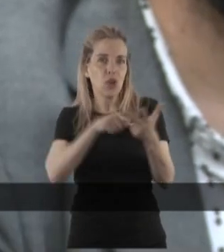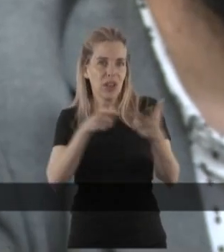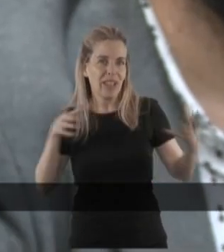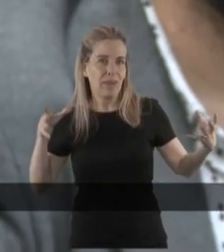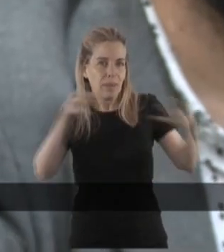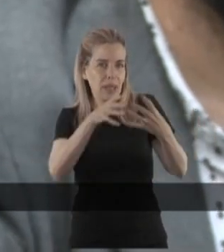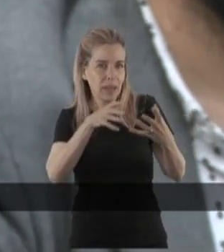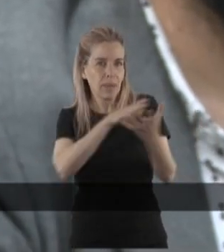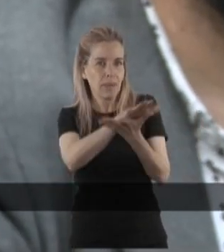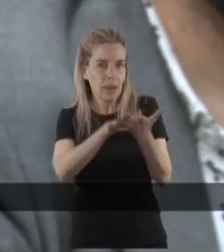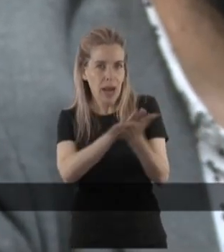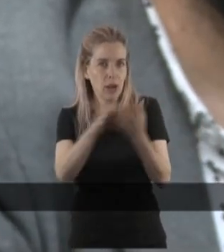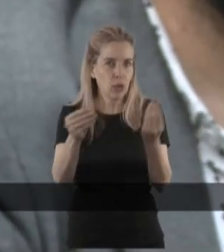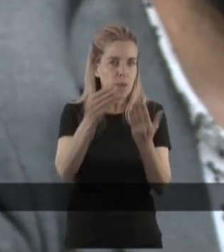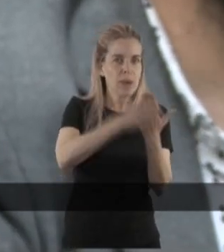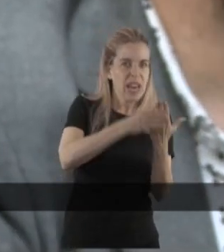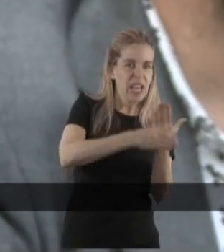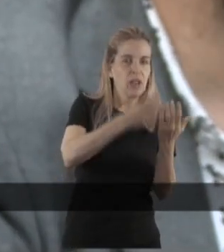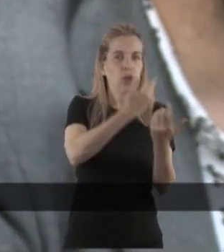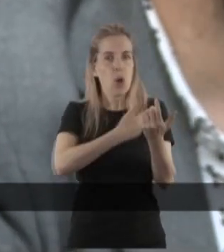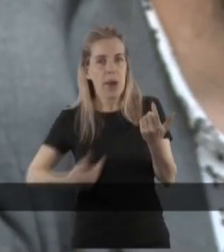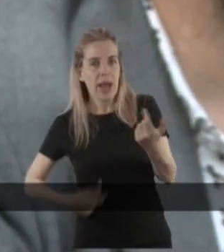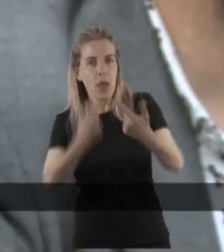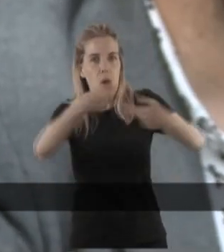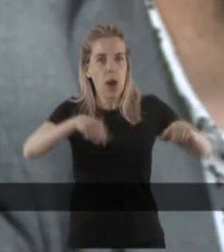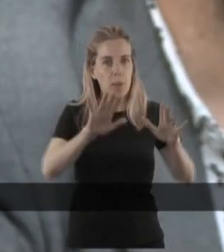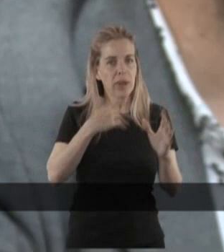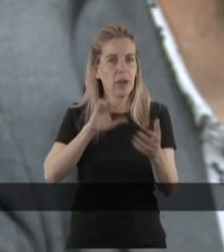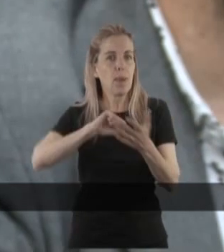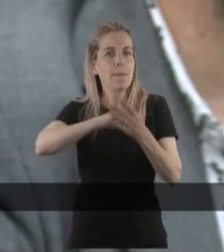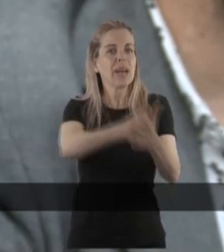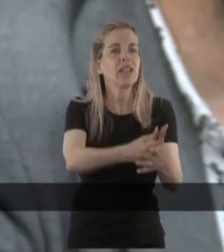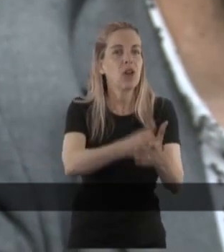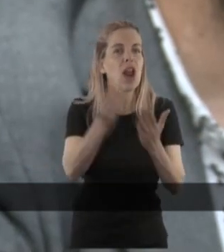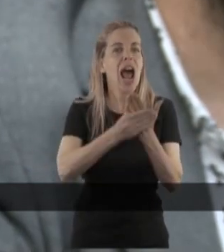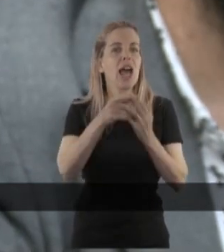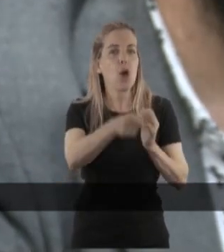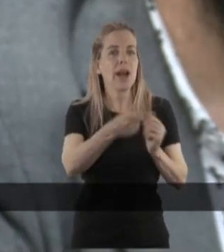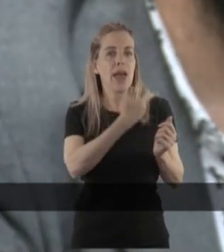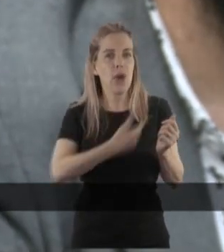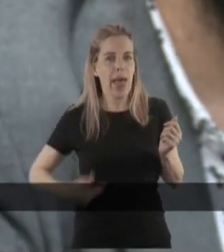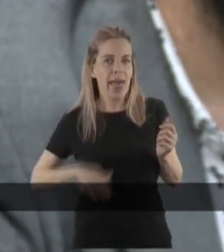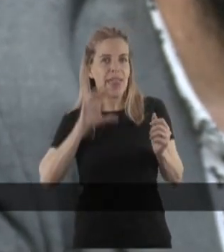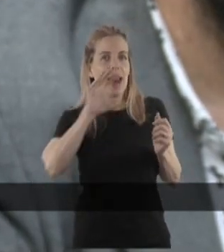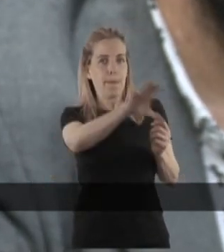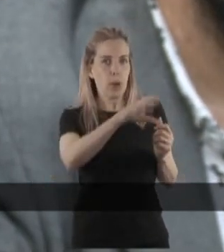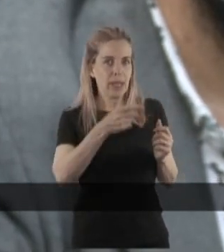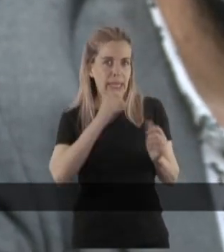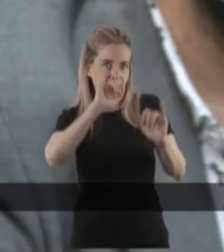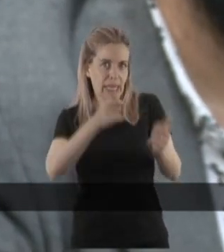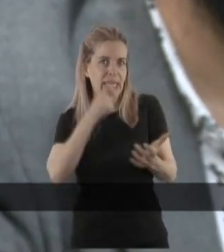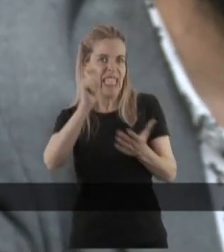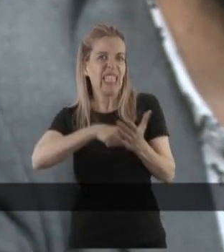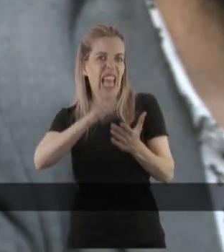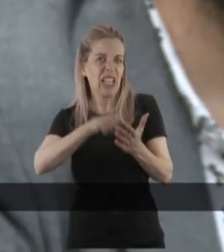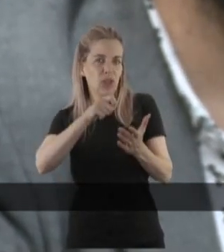impulsar pueda tener algún tipo de presión sobre la gobernadora para que avance en censar a los pueblos originarios y